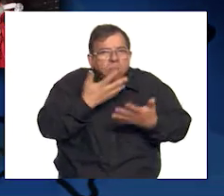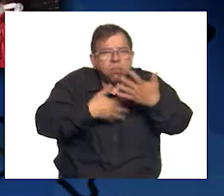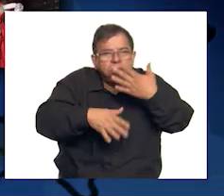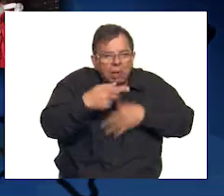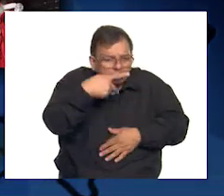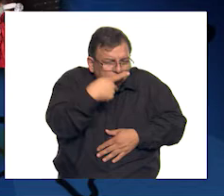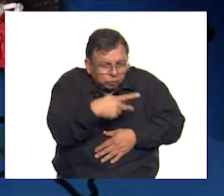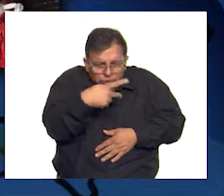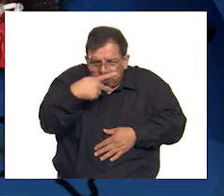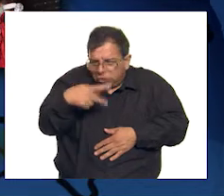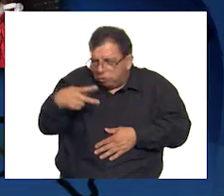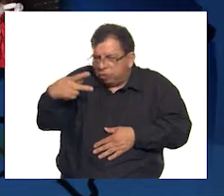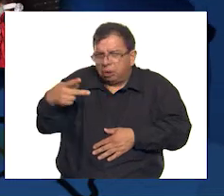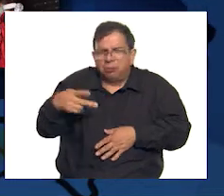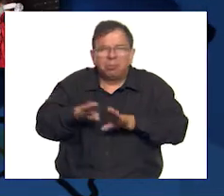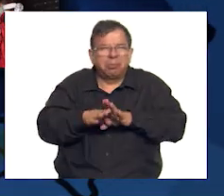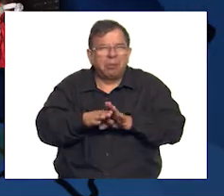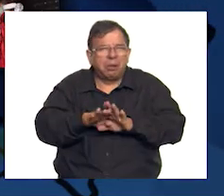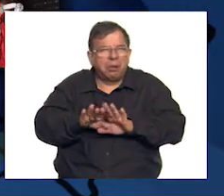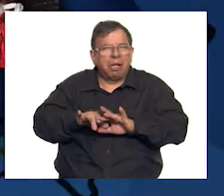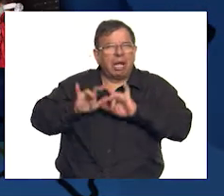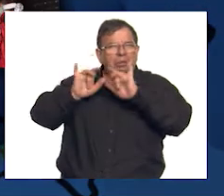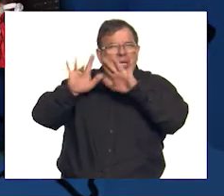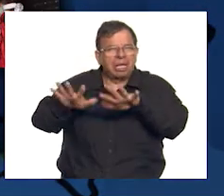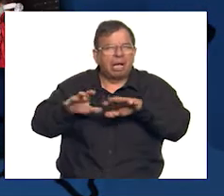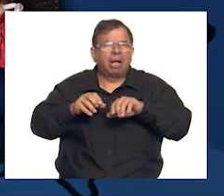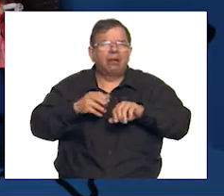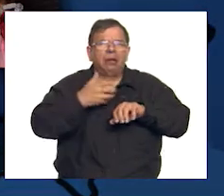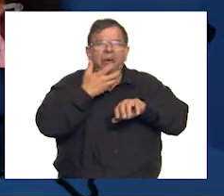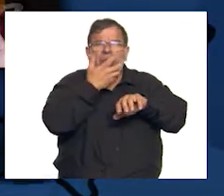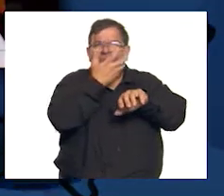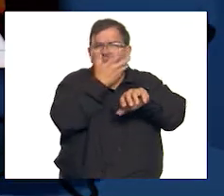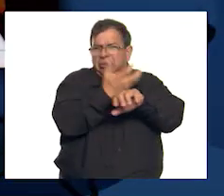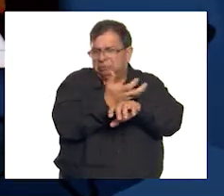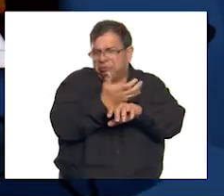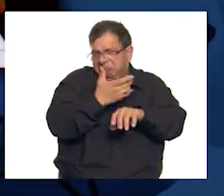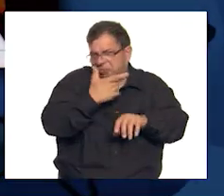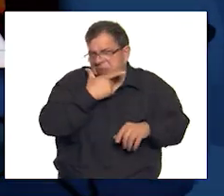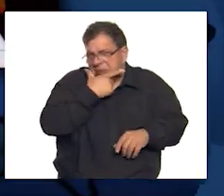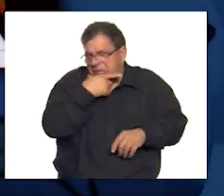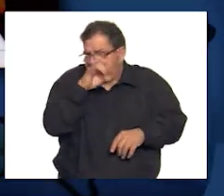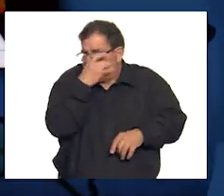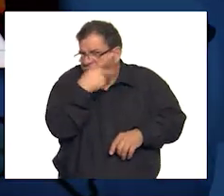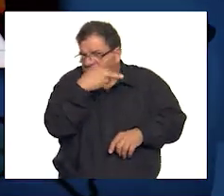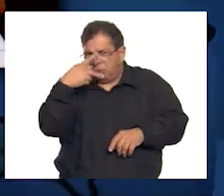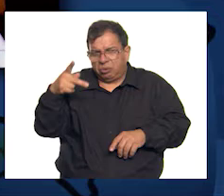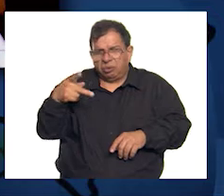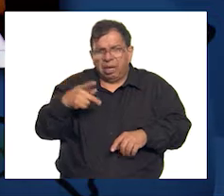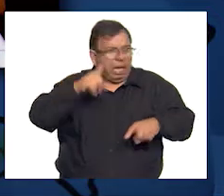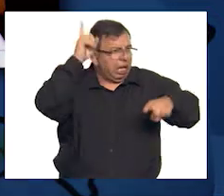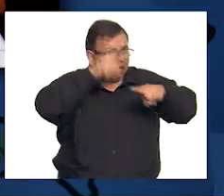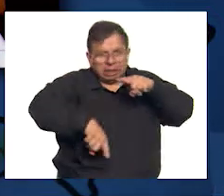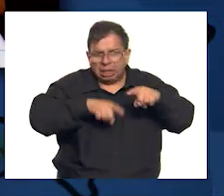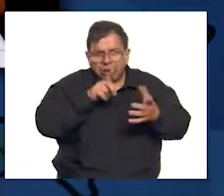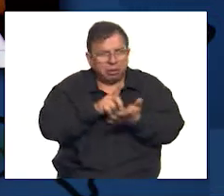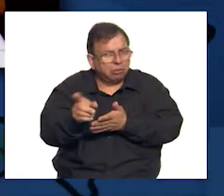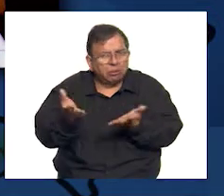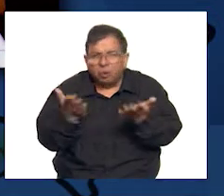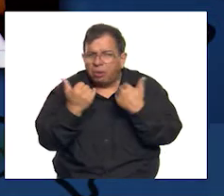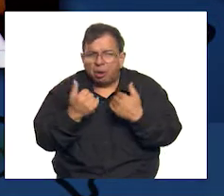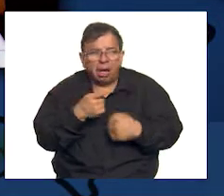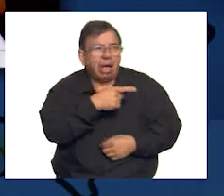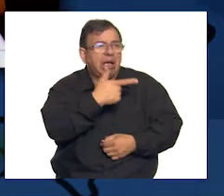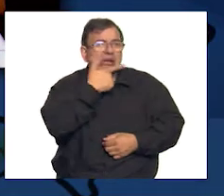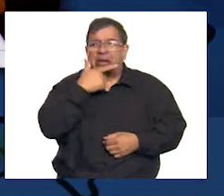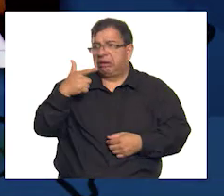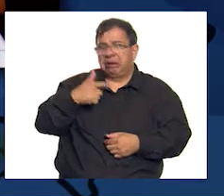suya, como de un australiano o un estadounidense es el inglés. Nadie tiene derecho a quitársela o a